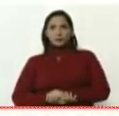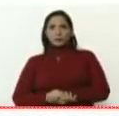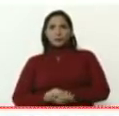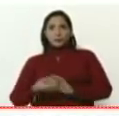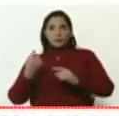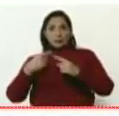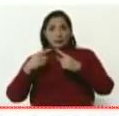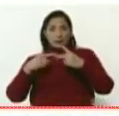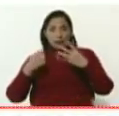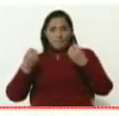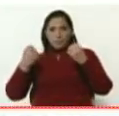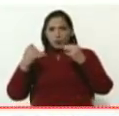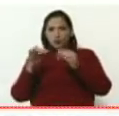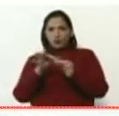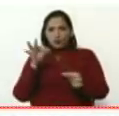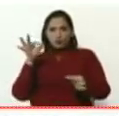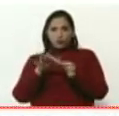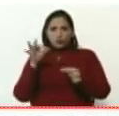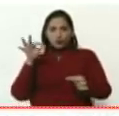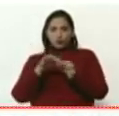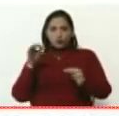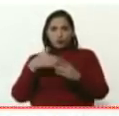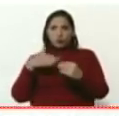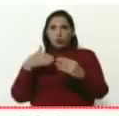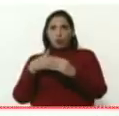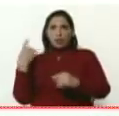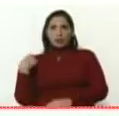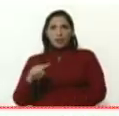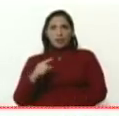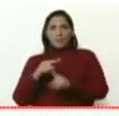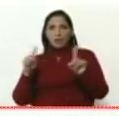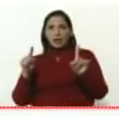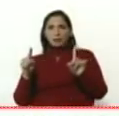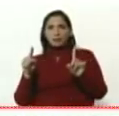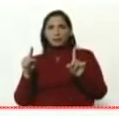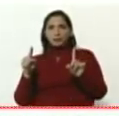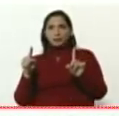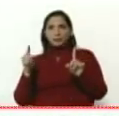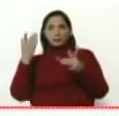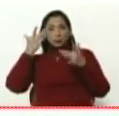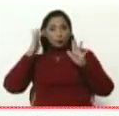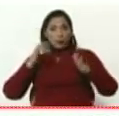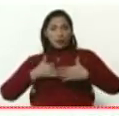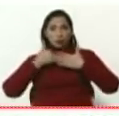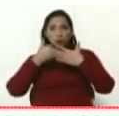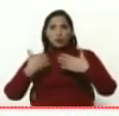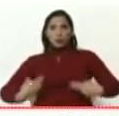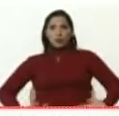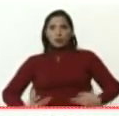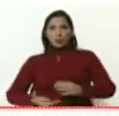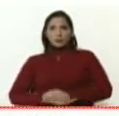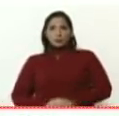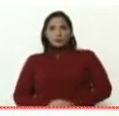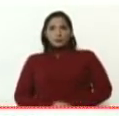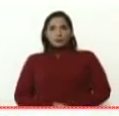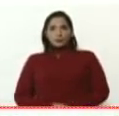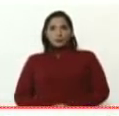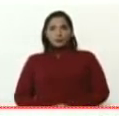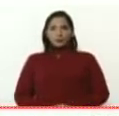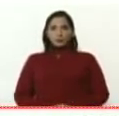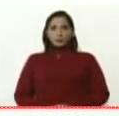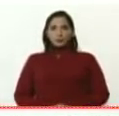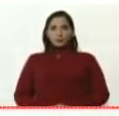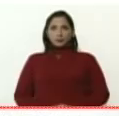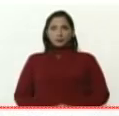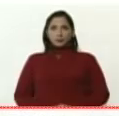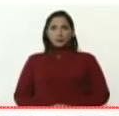varias decenas de miles de dólares que tenía para supuesta ayuda humanitaria, Freddy Superlano.